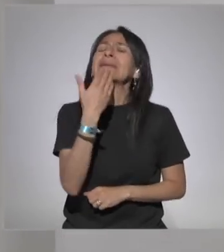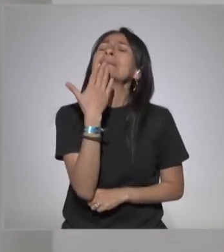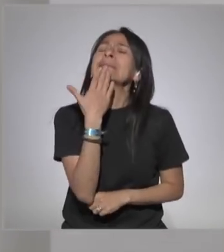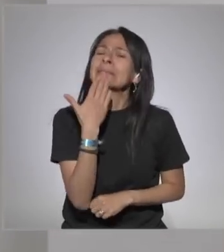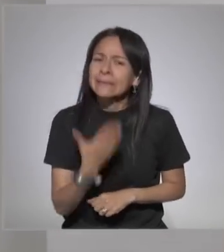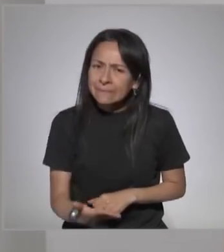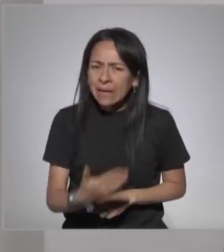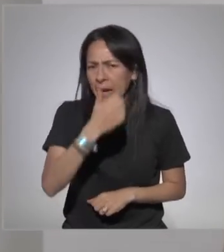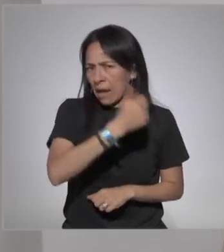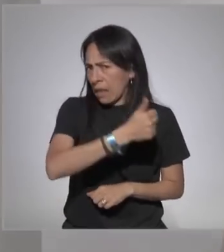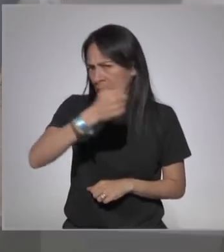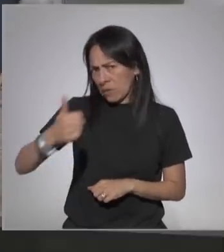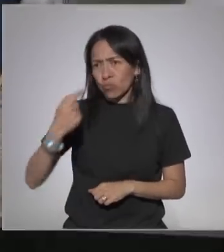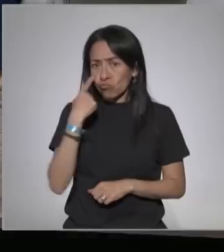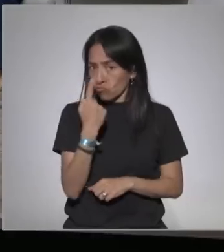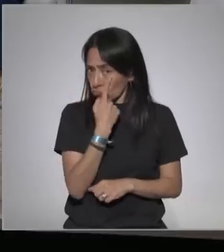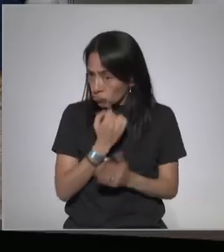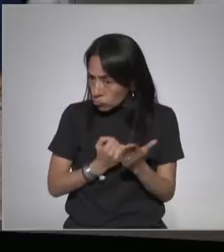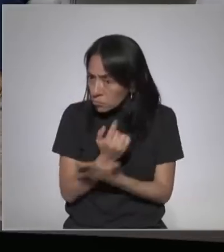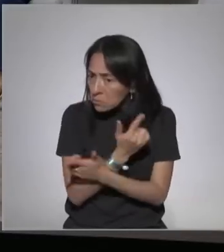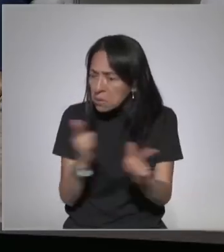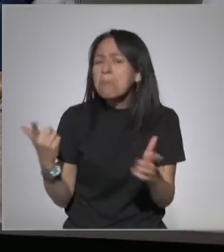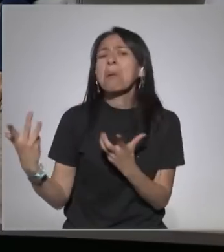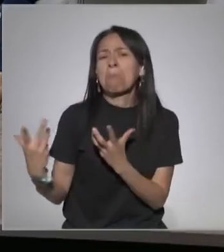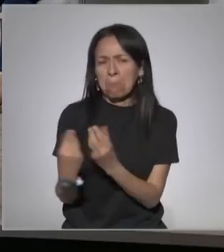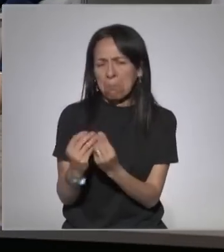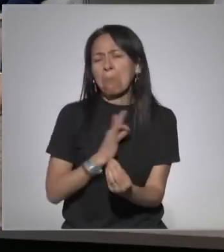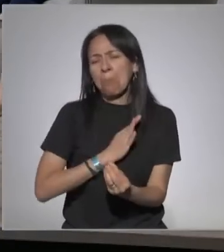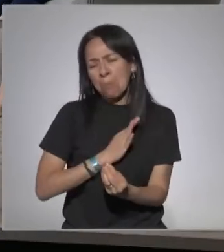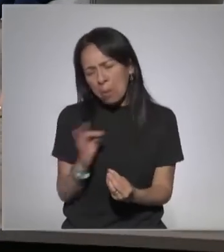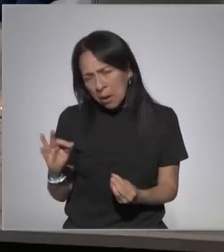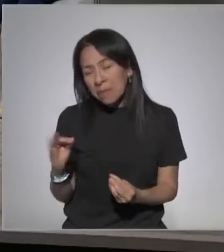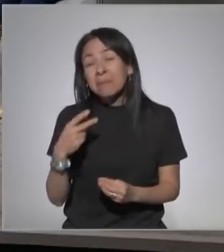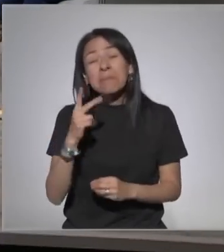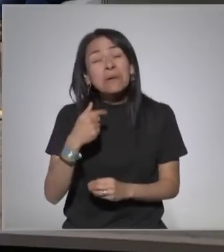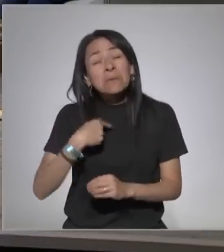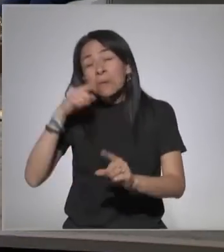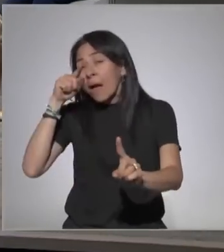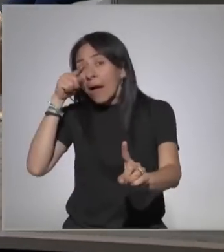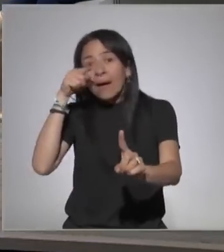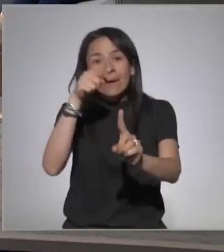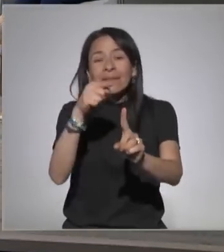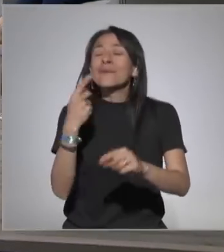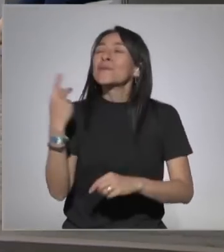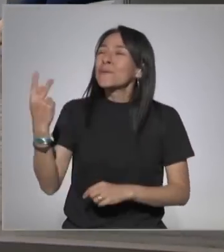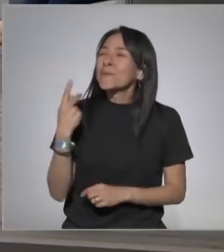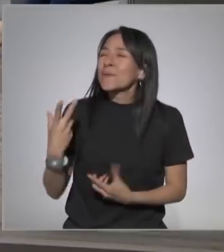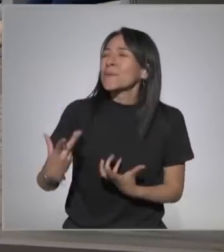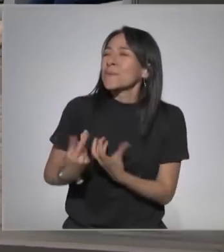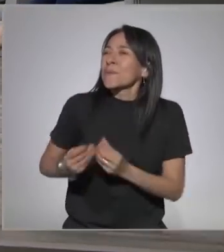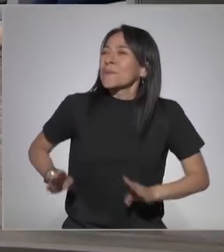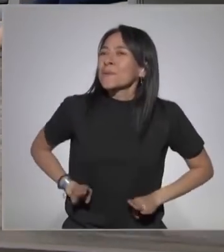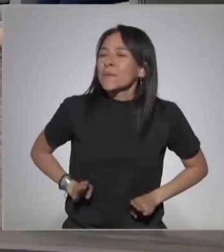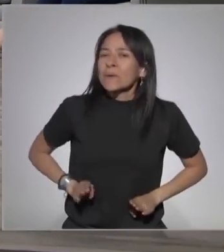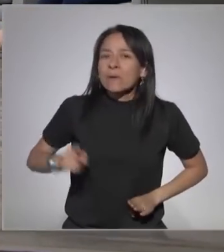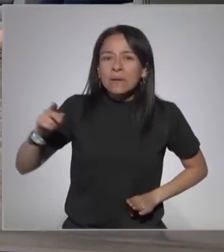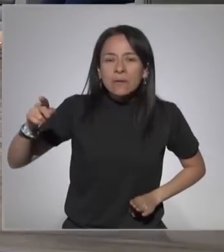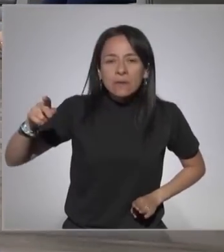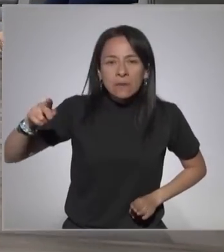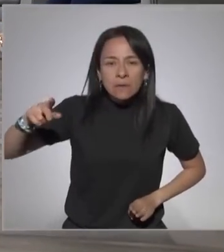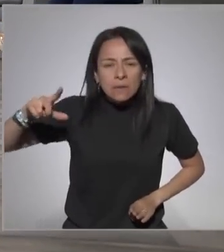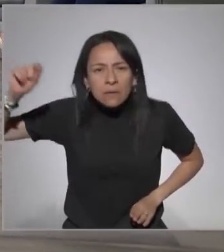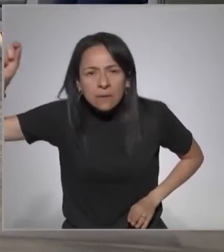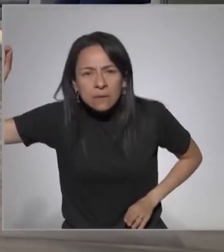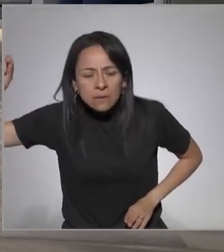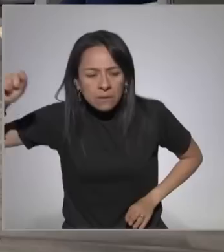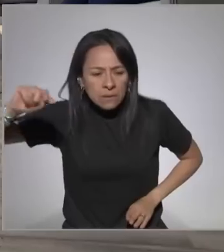Pero si mi objetivo de vida es vivir con una pareja y la pareja se me va, voy a odiar a esa pareja porque ya se me fue. O